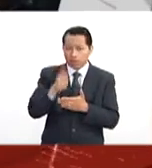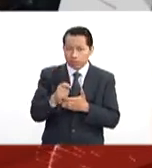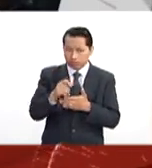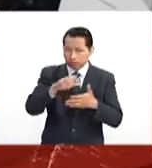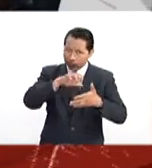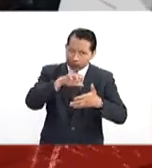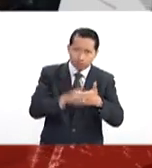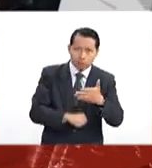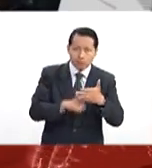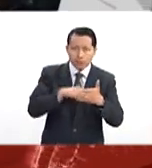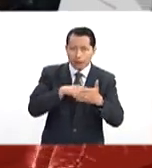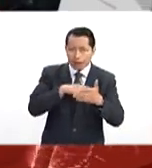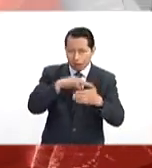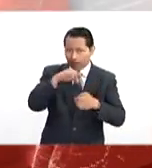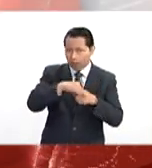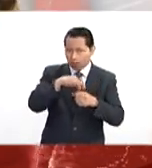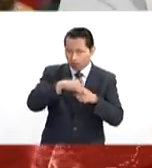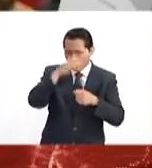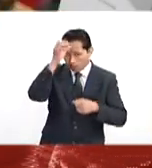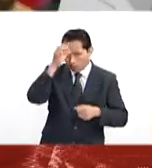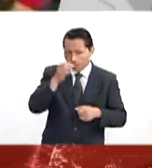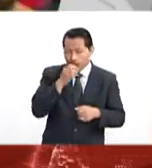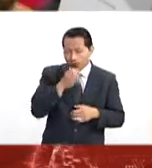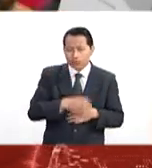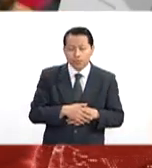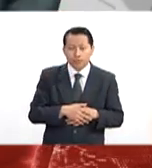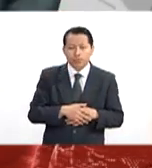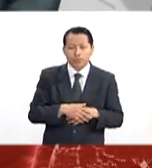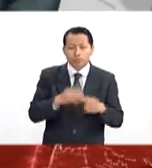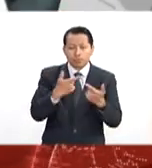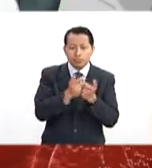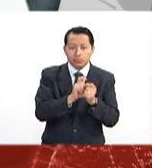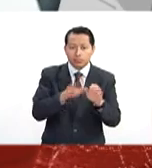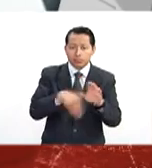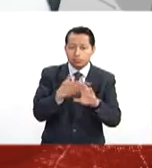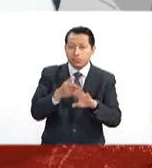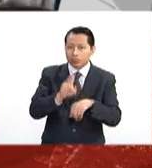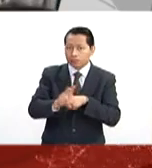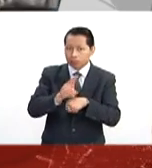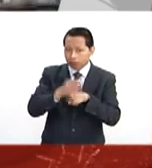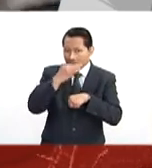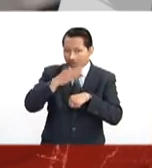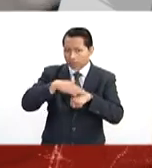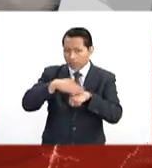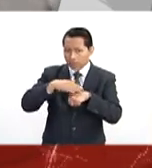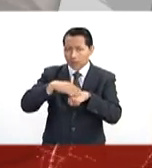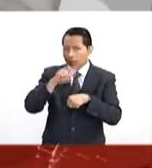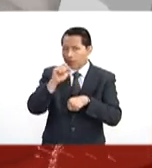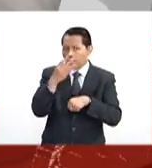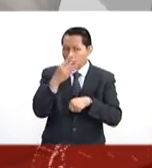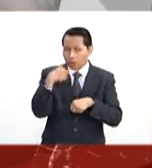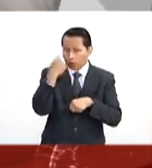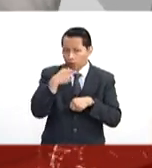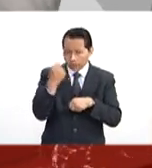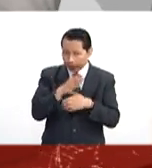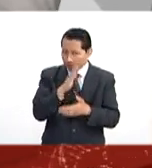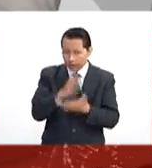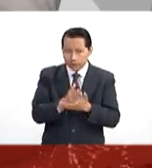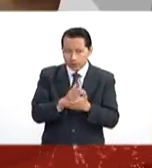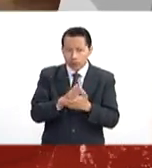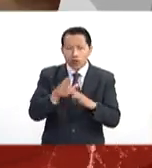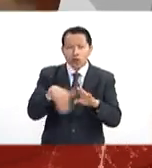no las elecciones en Coahuila. La oposición venezolana llama a un paro general de 24 horas contra